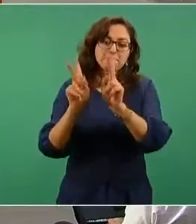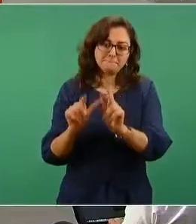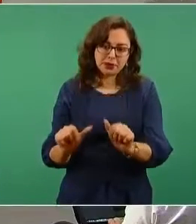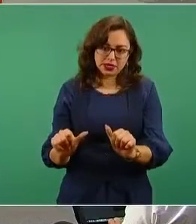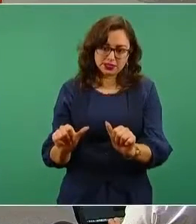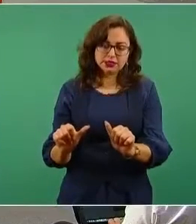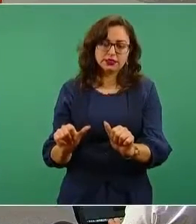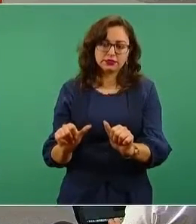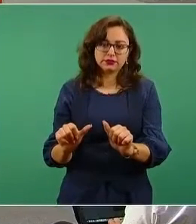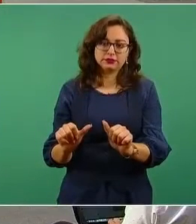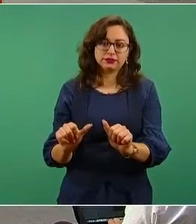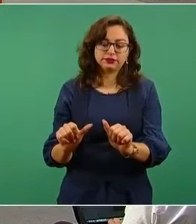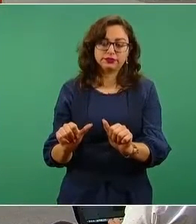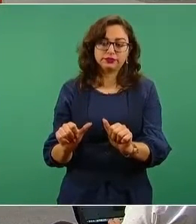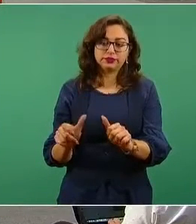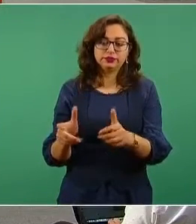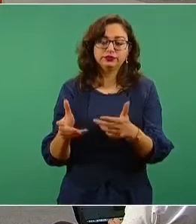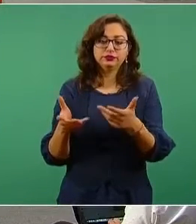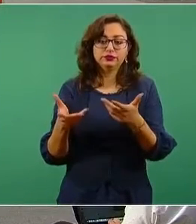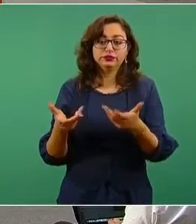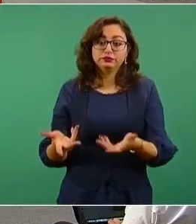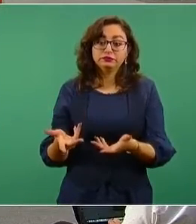pacíficas, que no se dañe